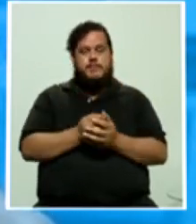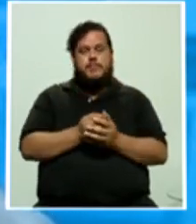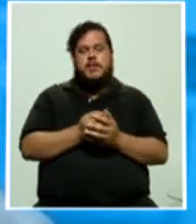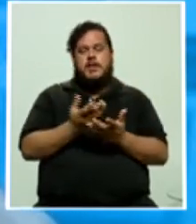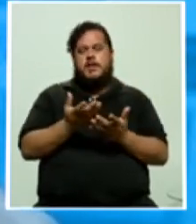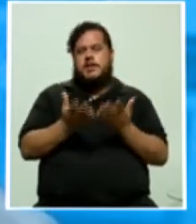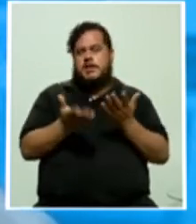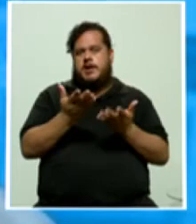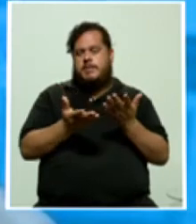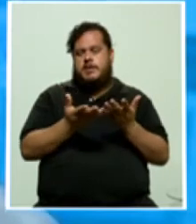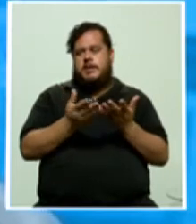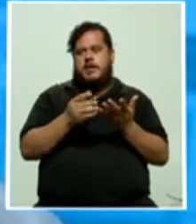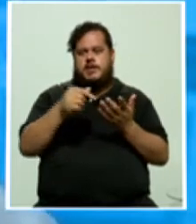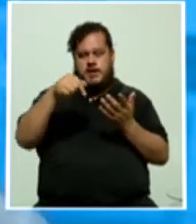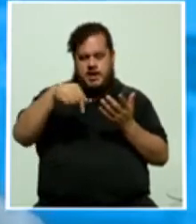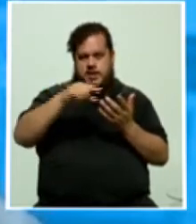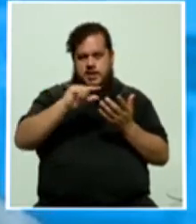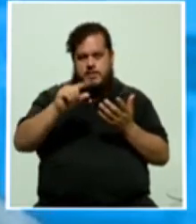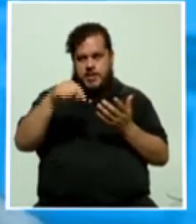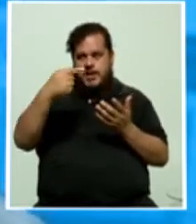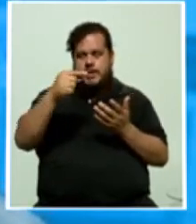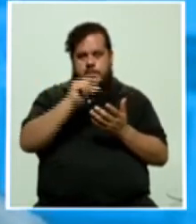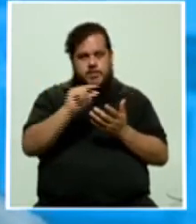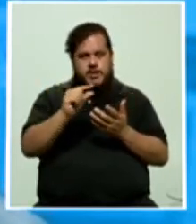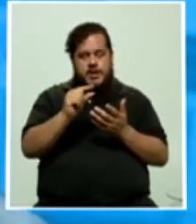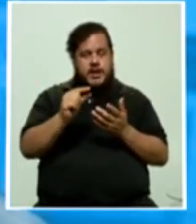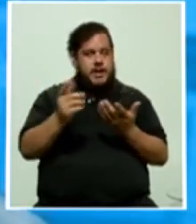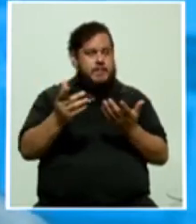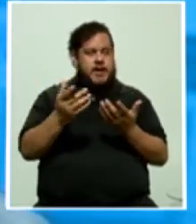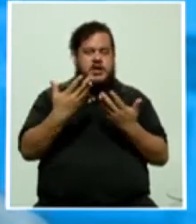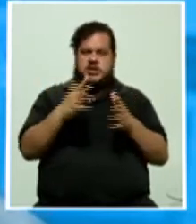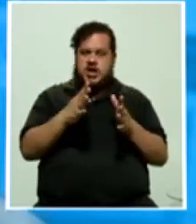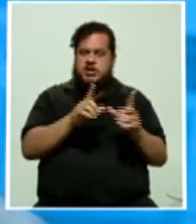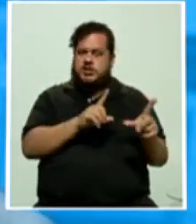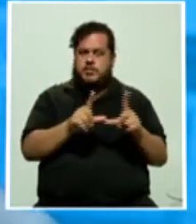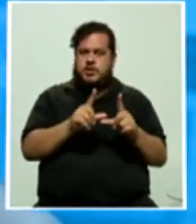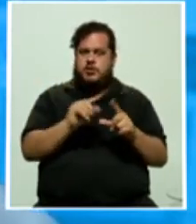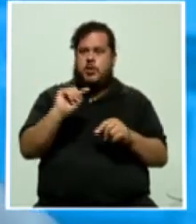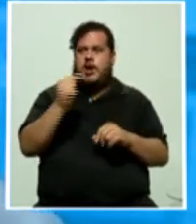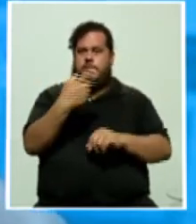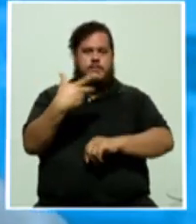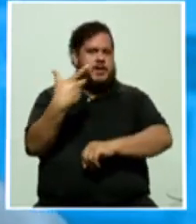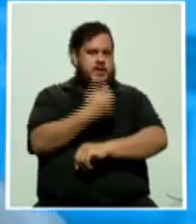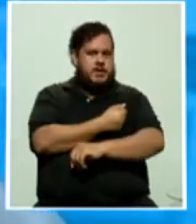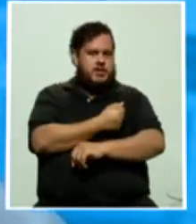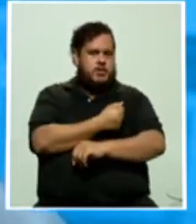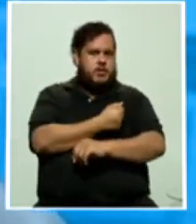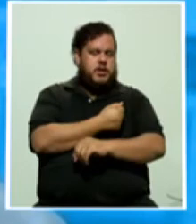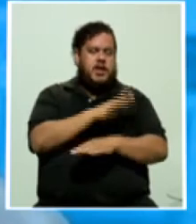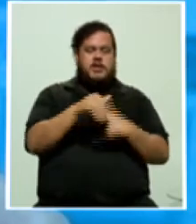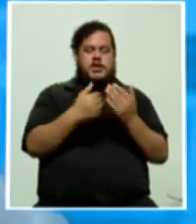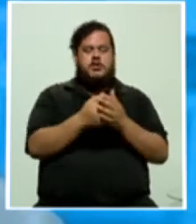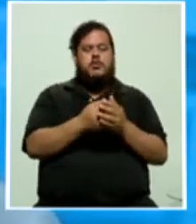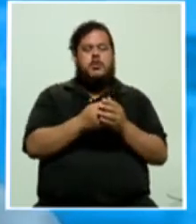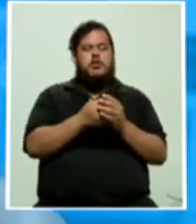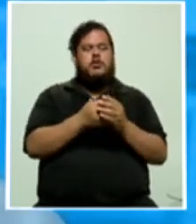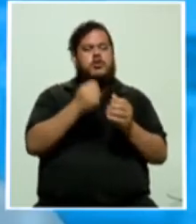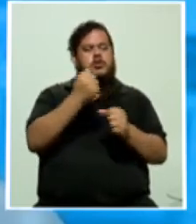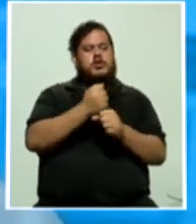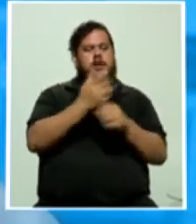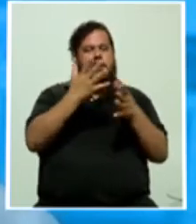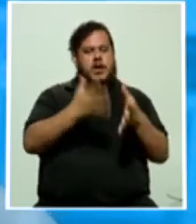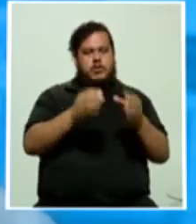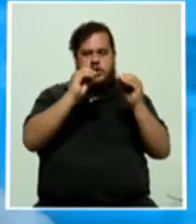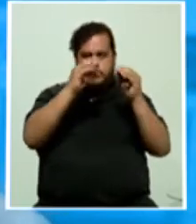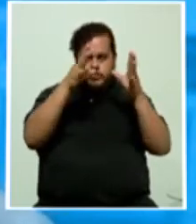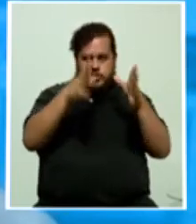calcula que entre esta y la próxima semana se completará la primera dosis del personal educativo. En 3 semanas